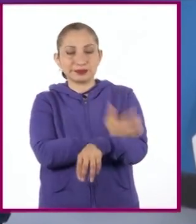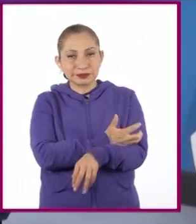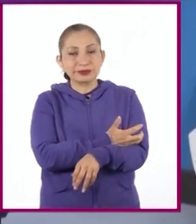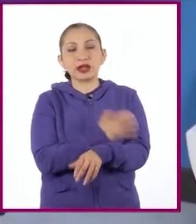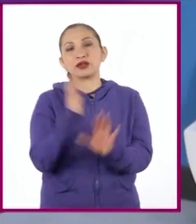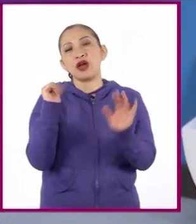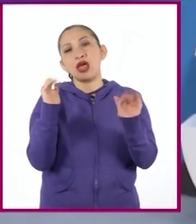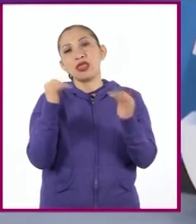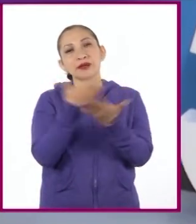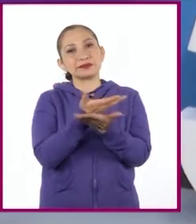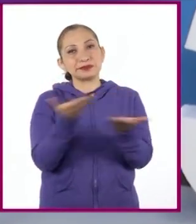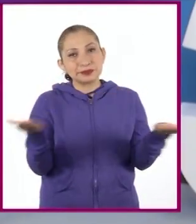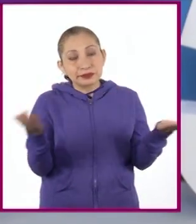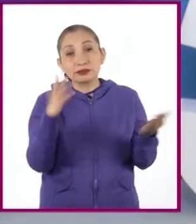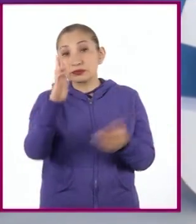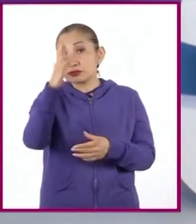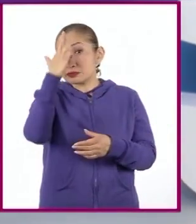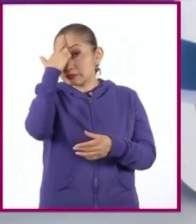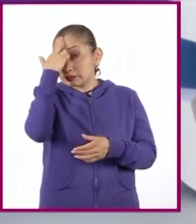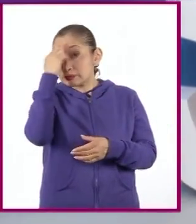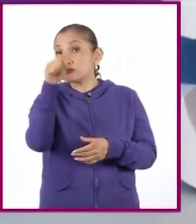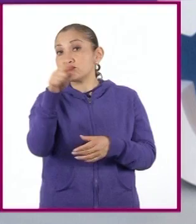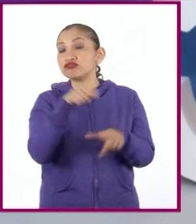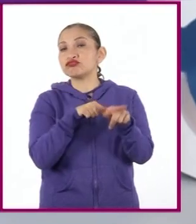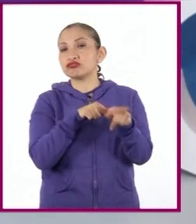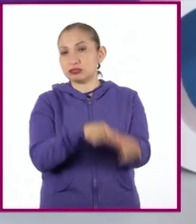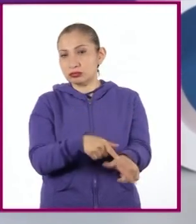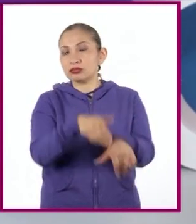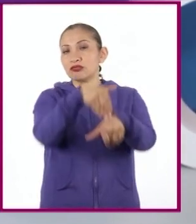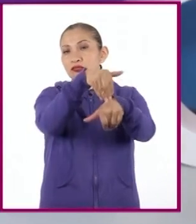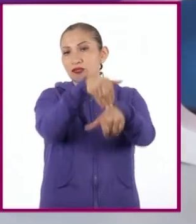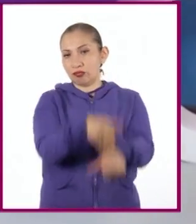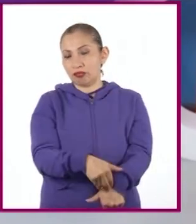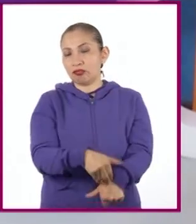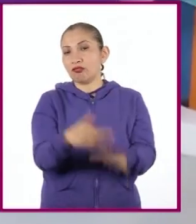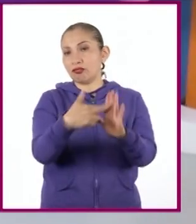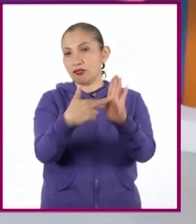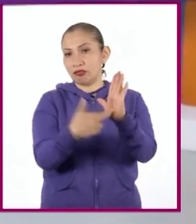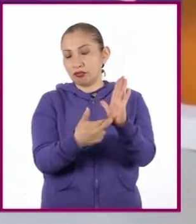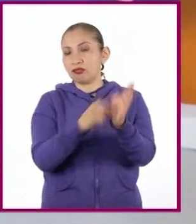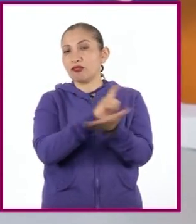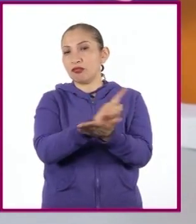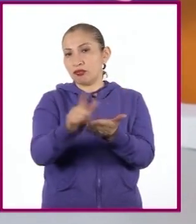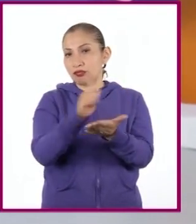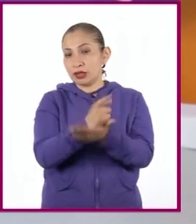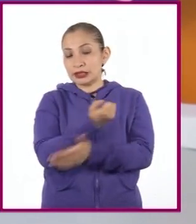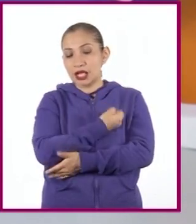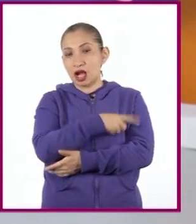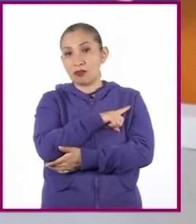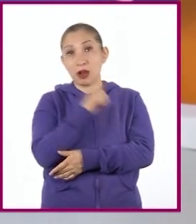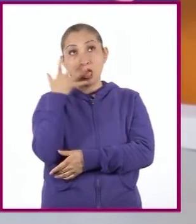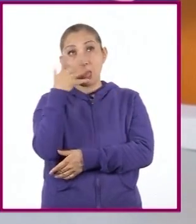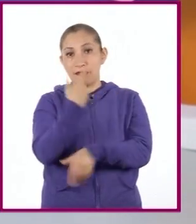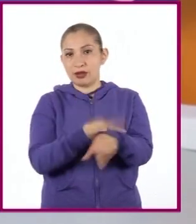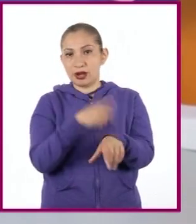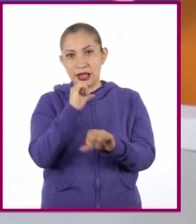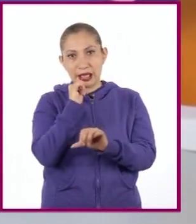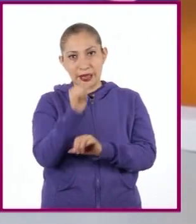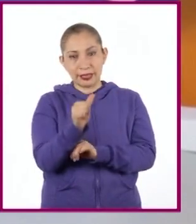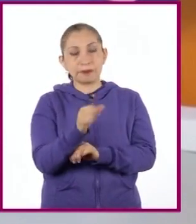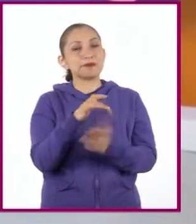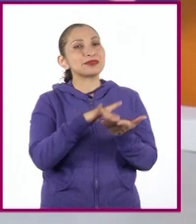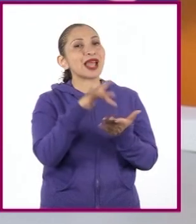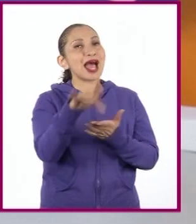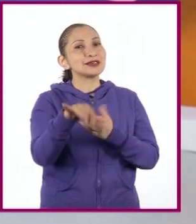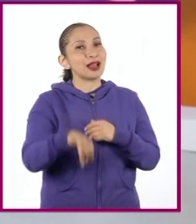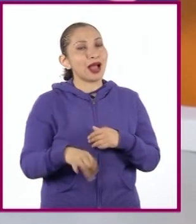Me despido de ustedes recordándoles que deben seguir las indicaciones de higiene y salud para que no se enfermen.